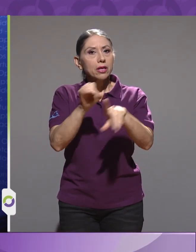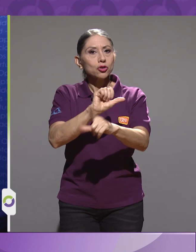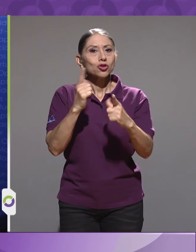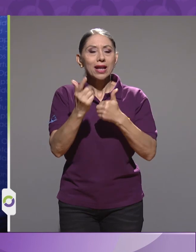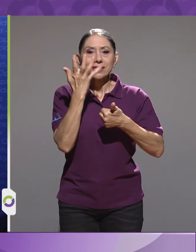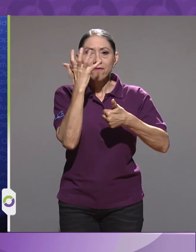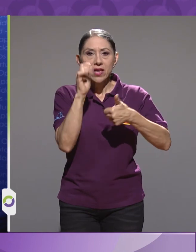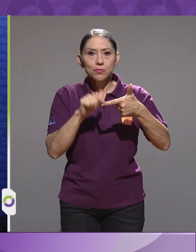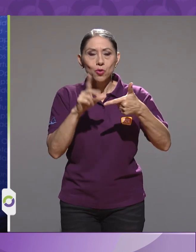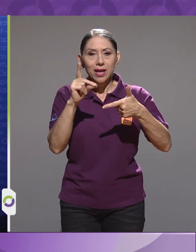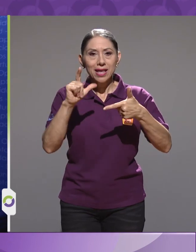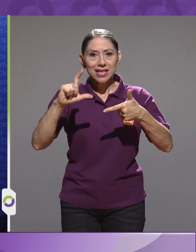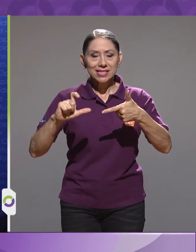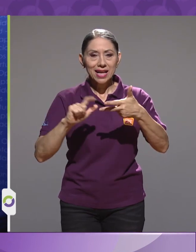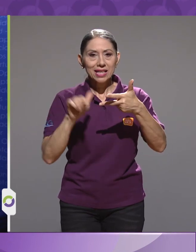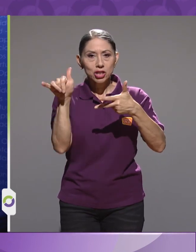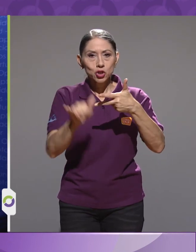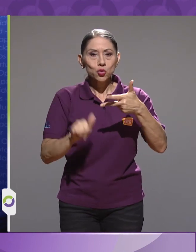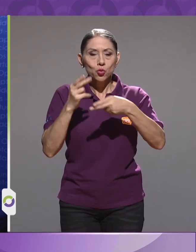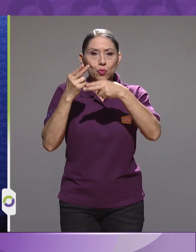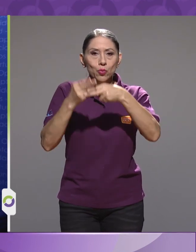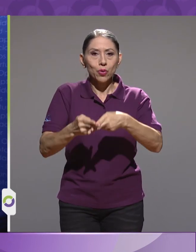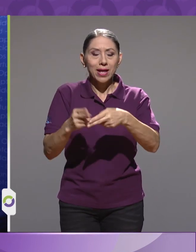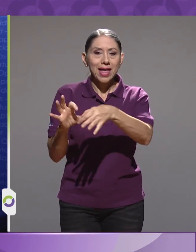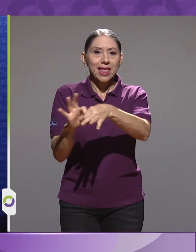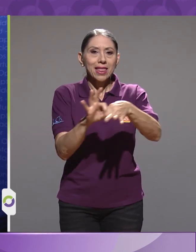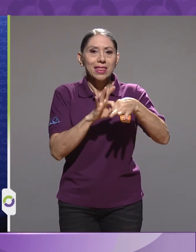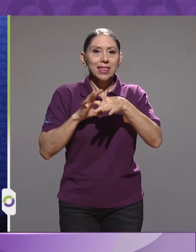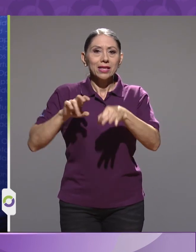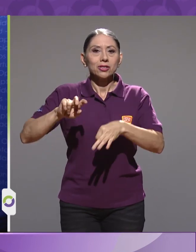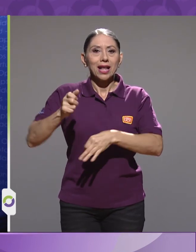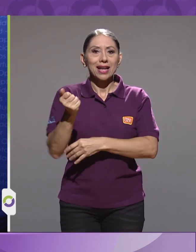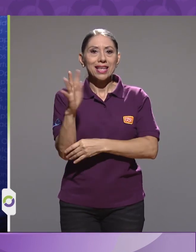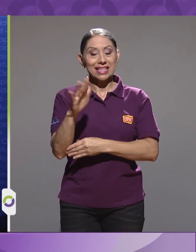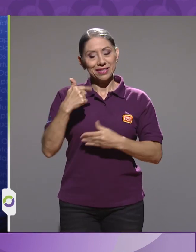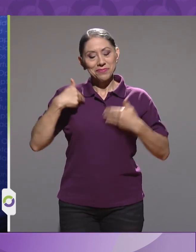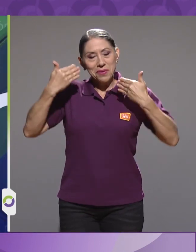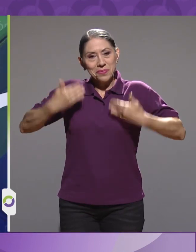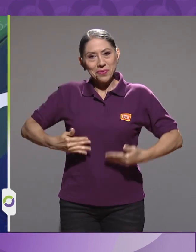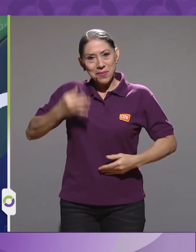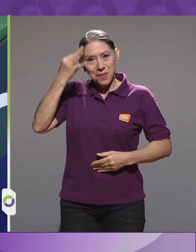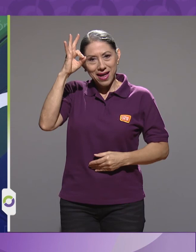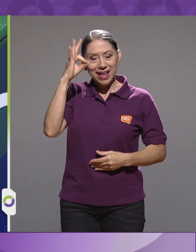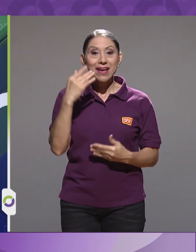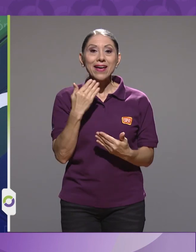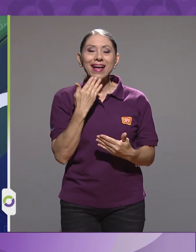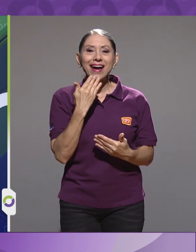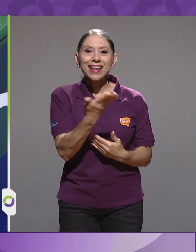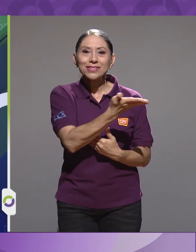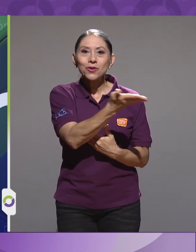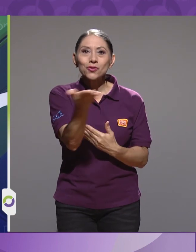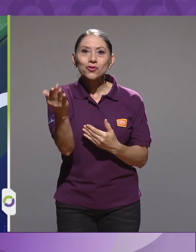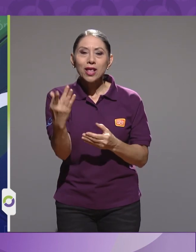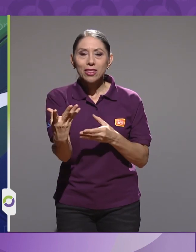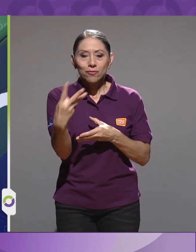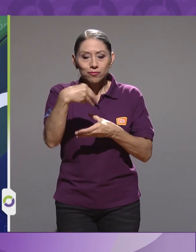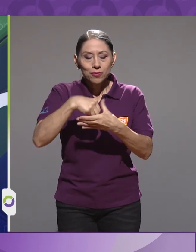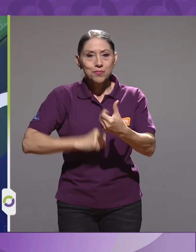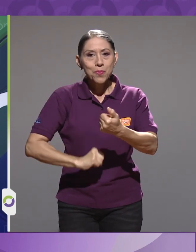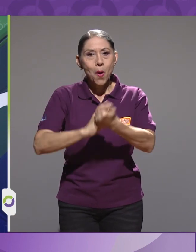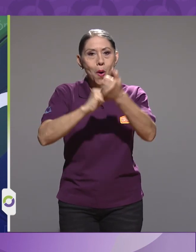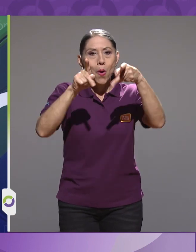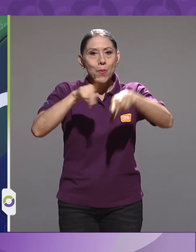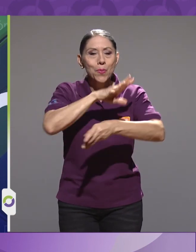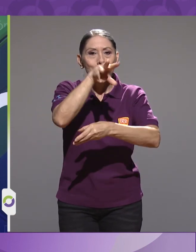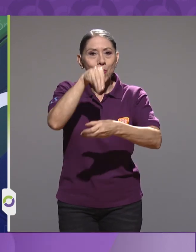sociales. Nos encuentra en Facebook, Instagram y YouTube como Nexos Canal 15. Yo soy María Fernanda Jiménez, le agradezco haberse apuntado a